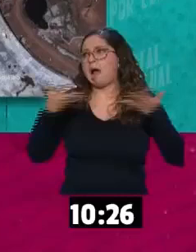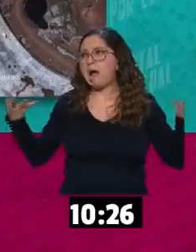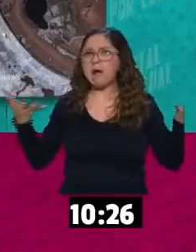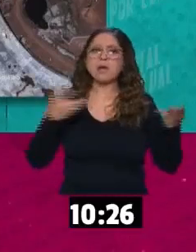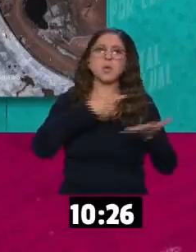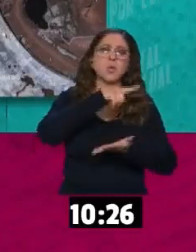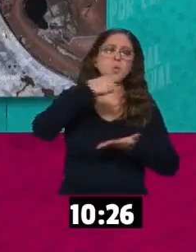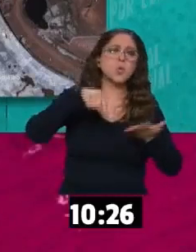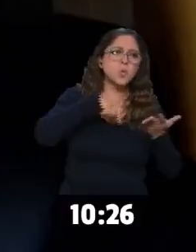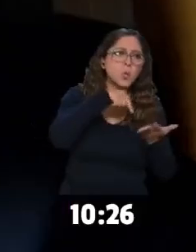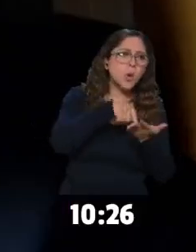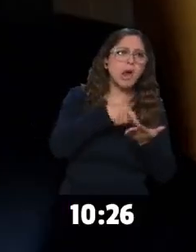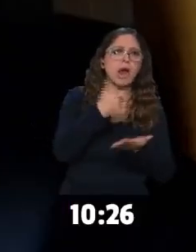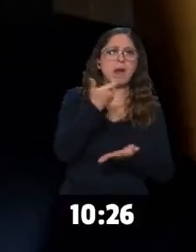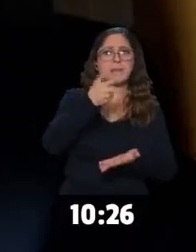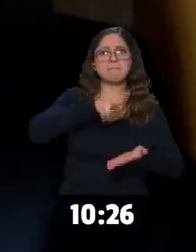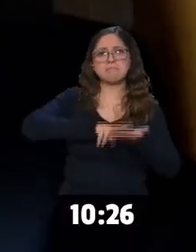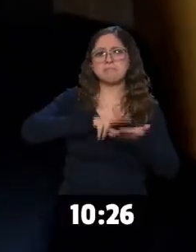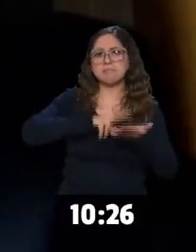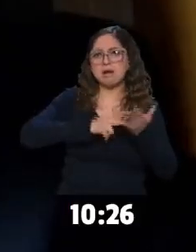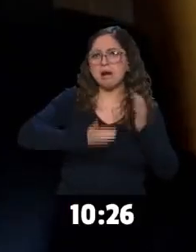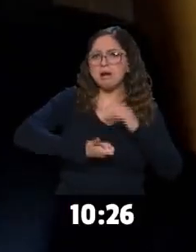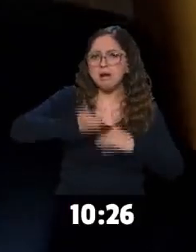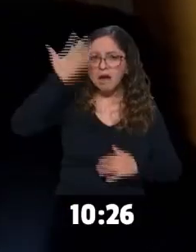se decidió